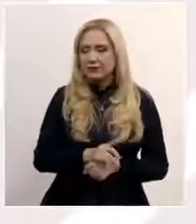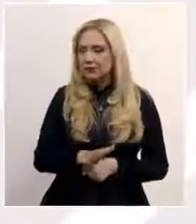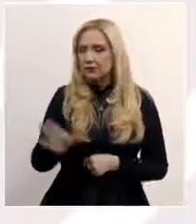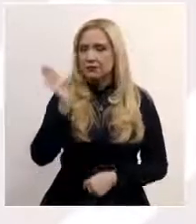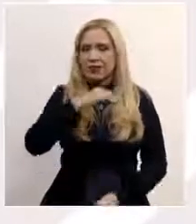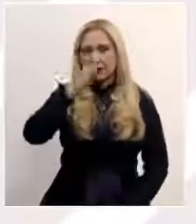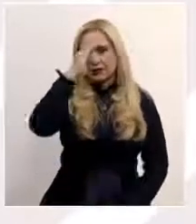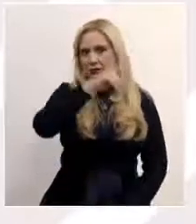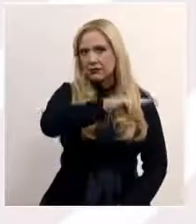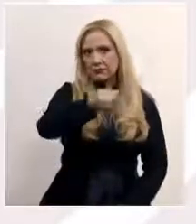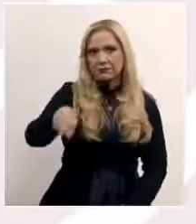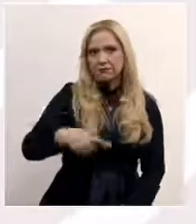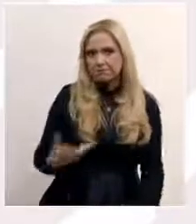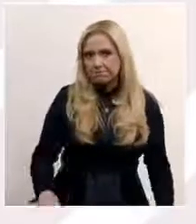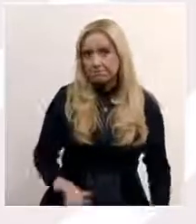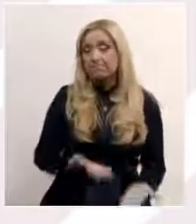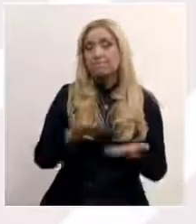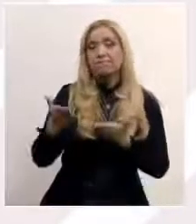con este tema, ¿no?